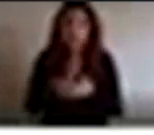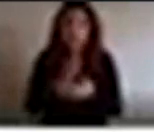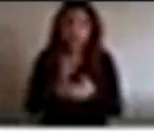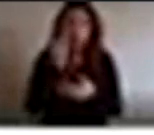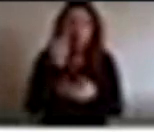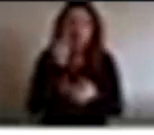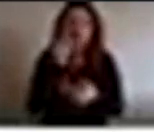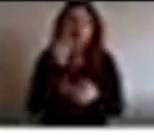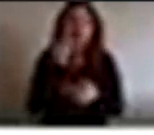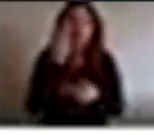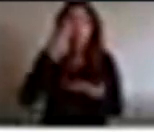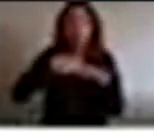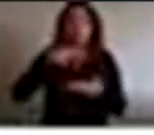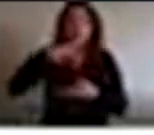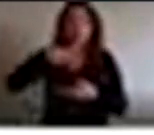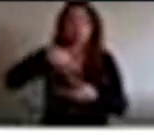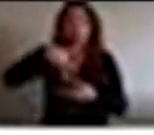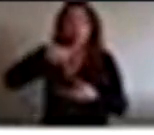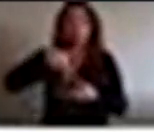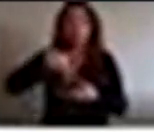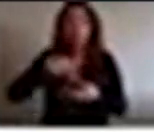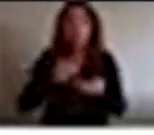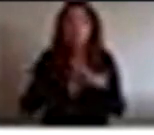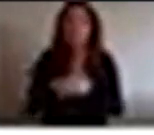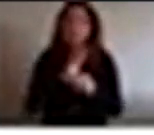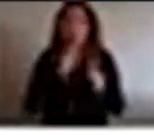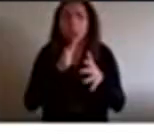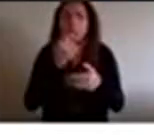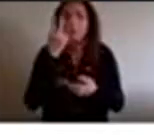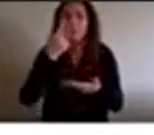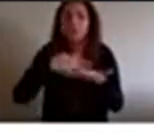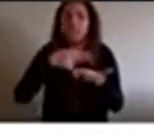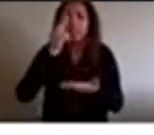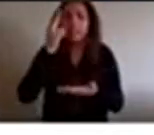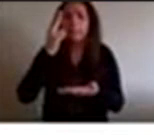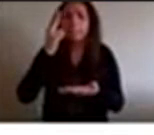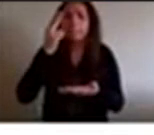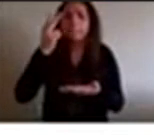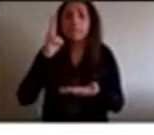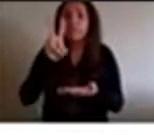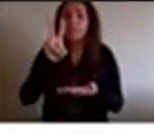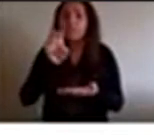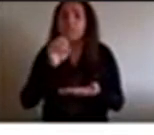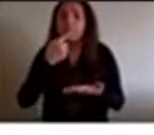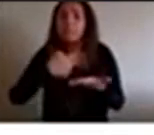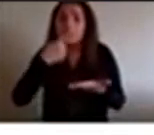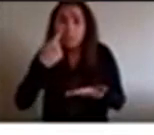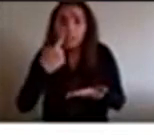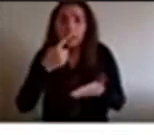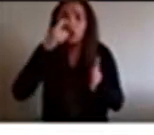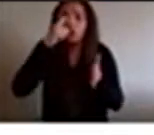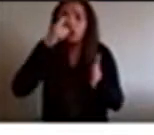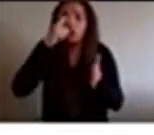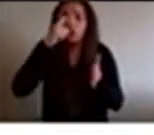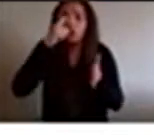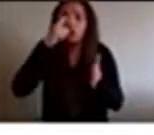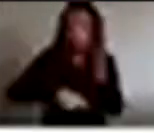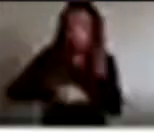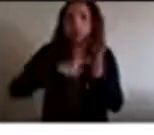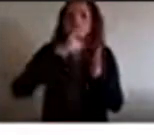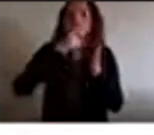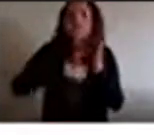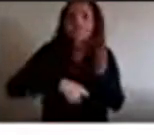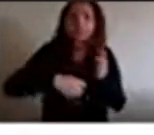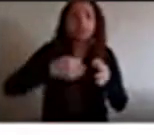año 2018, tenemos ya alrededor de 20.000 contratos de trabajo registrados en la Dirección del Trabajo, que es